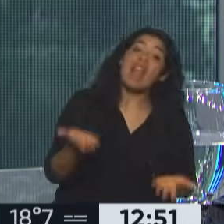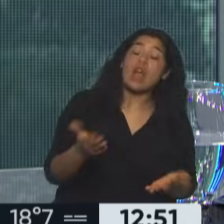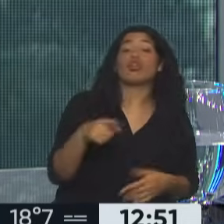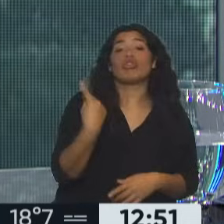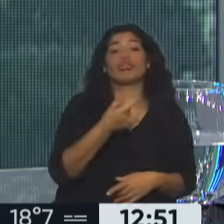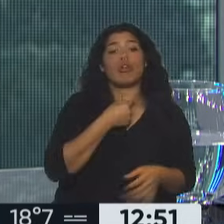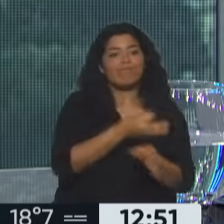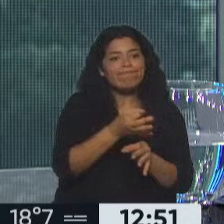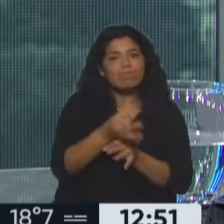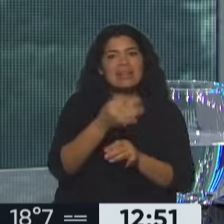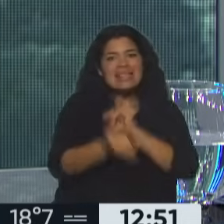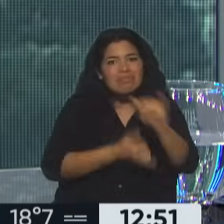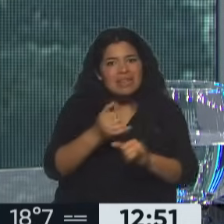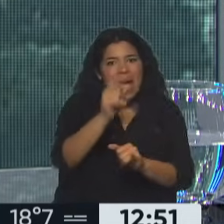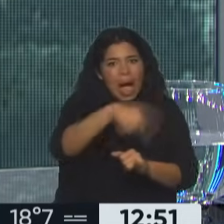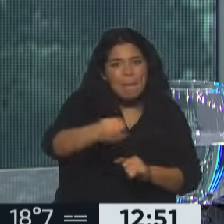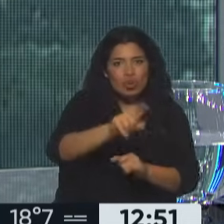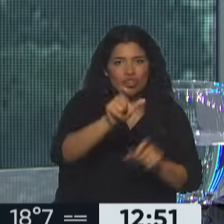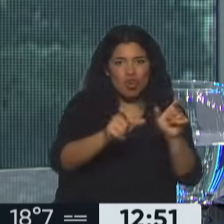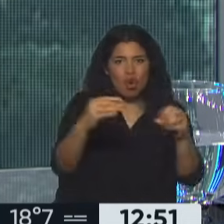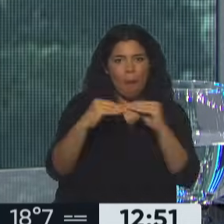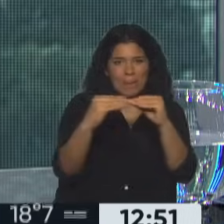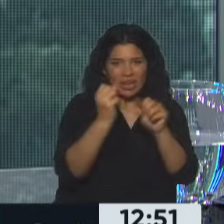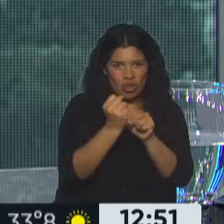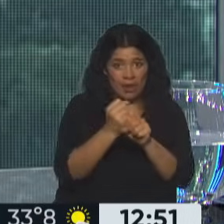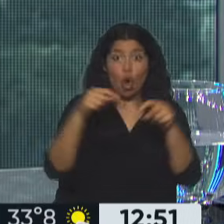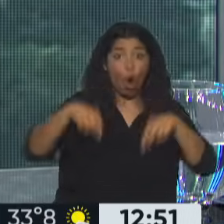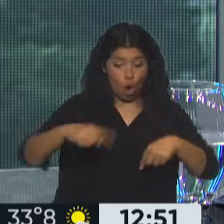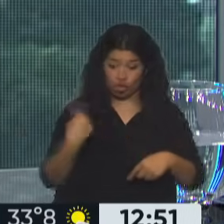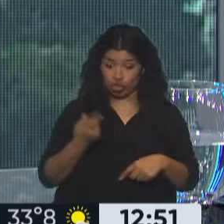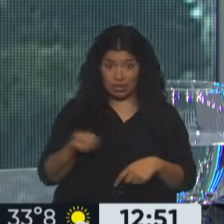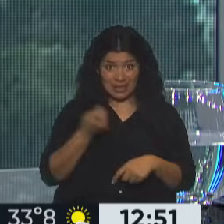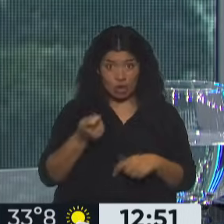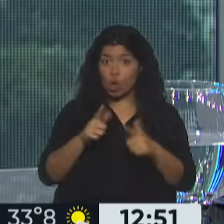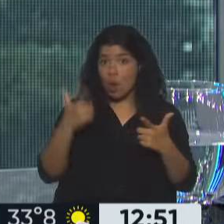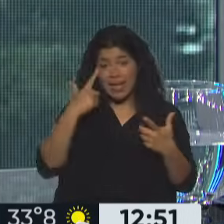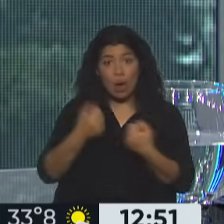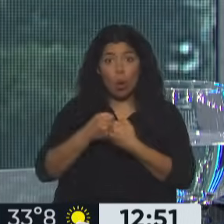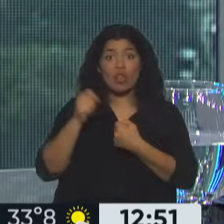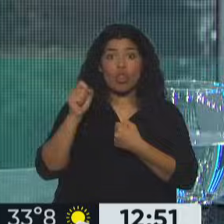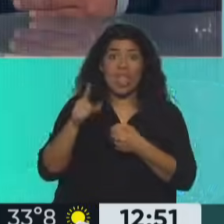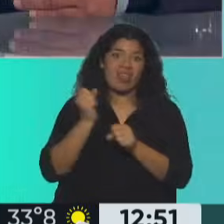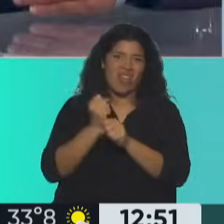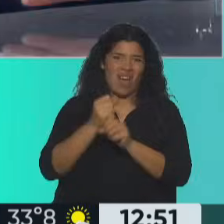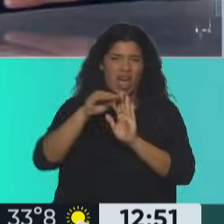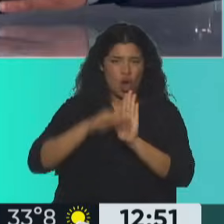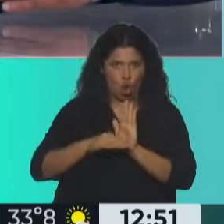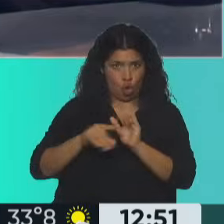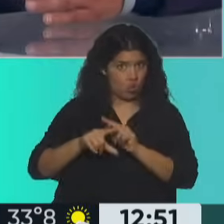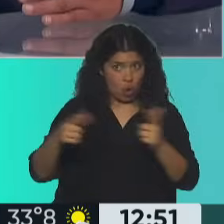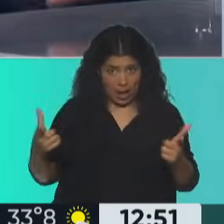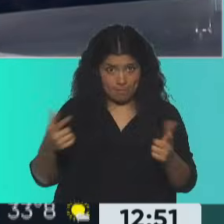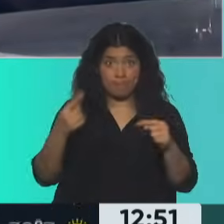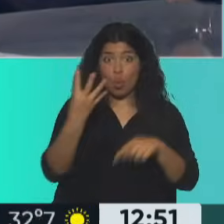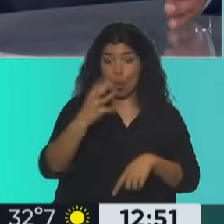digamos hoy no lo tenemos está mal Claro está nosotros hacemos este reclamo también al gobierno Nacional de que durante